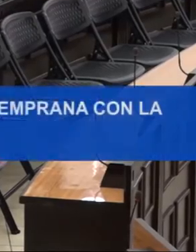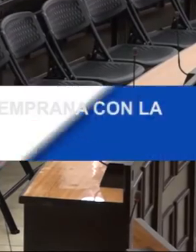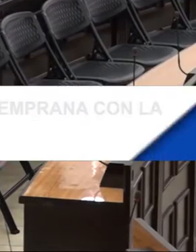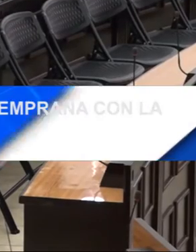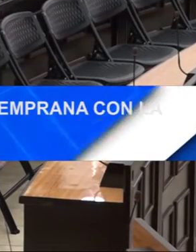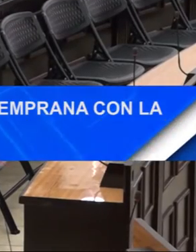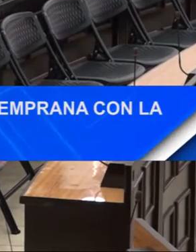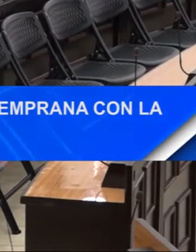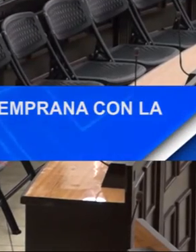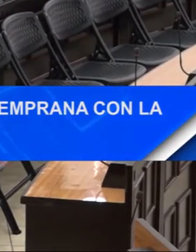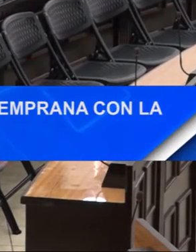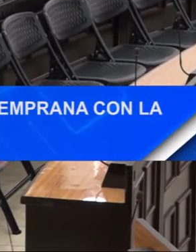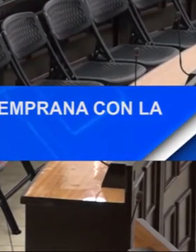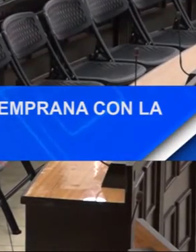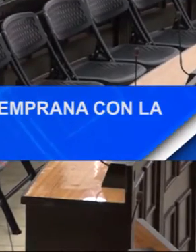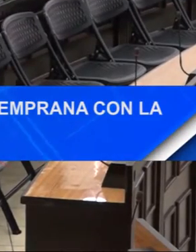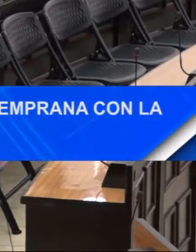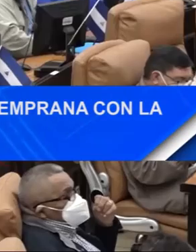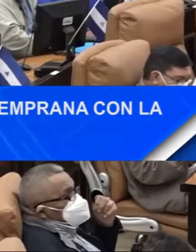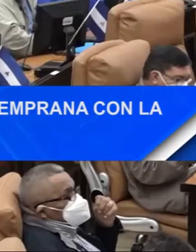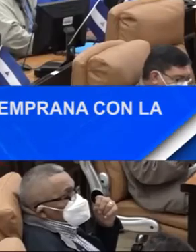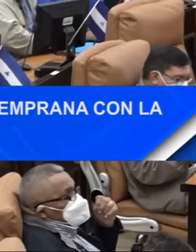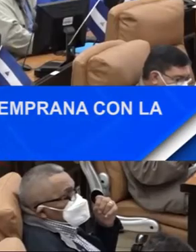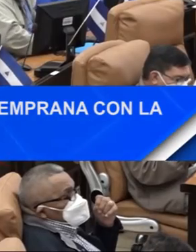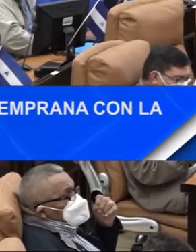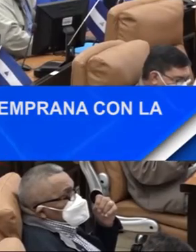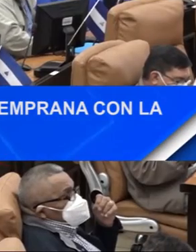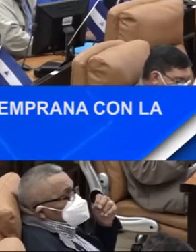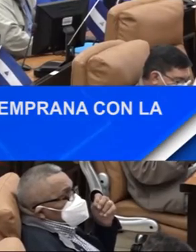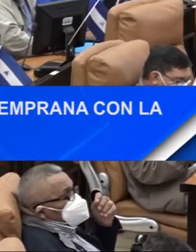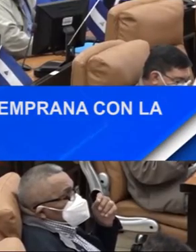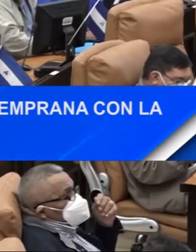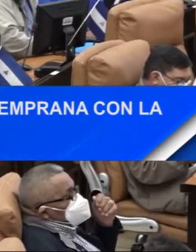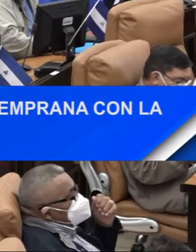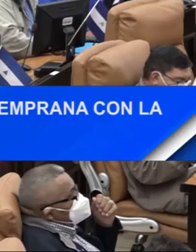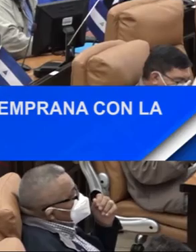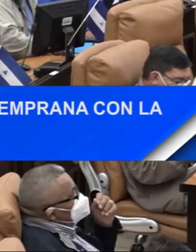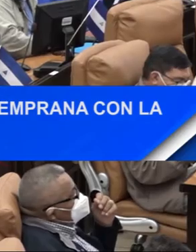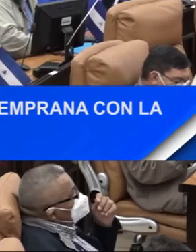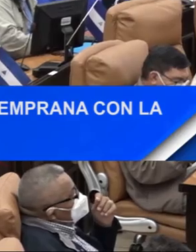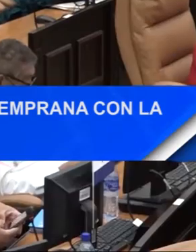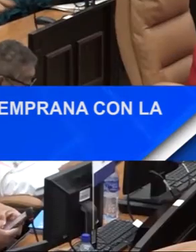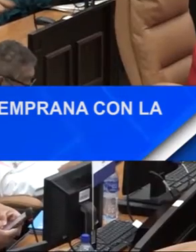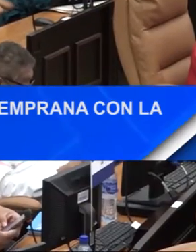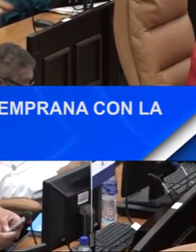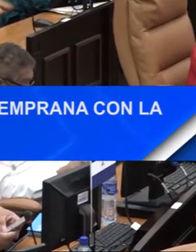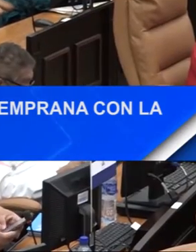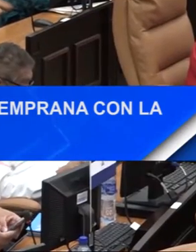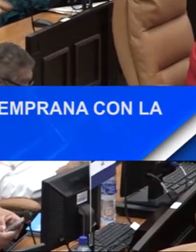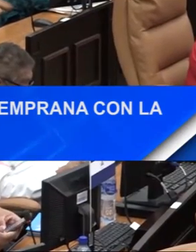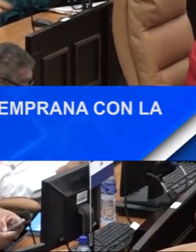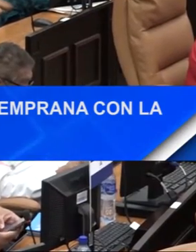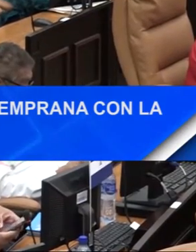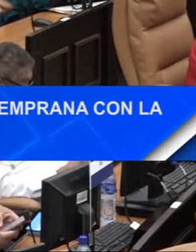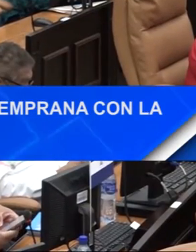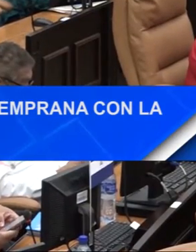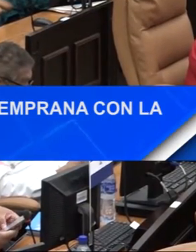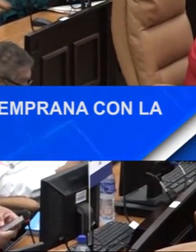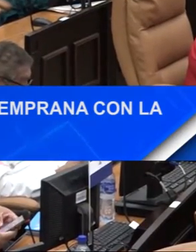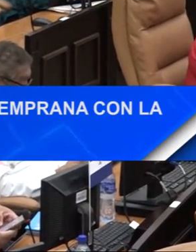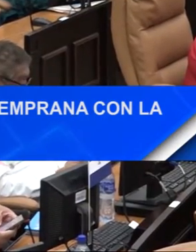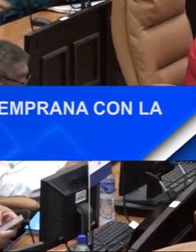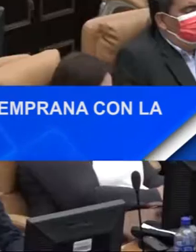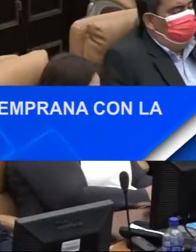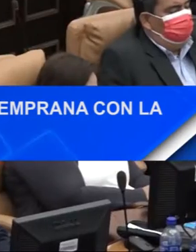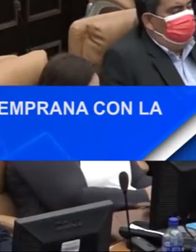Con 90 votos, diputados aprobaron el acuerdo de cosecha temprana del Tratado de Libre Comercio entre el gobierno de Nicaragua